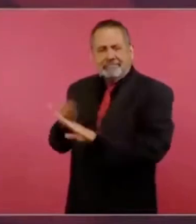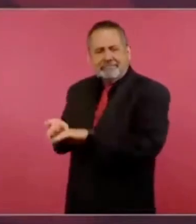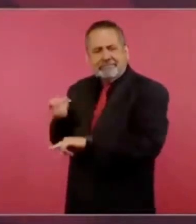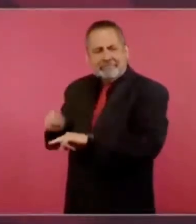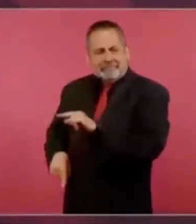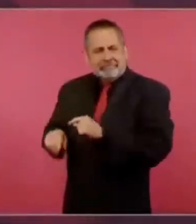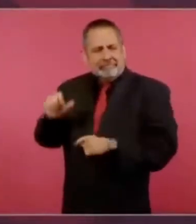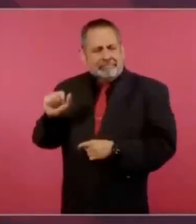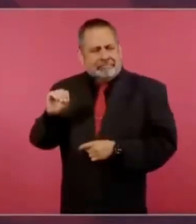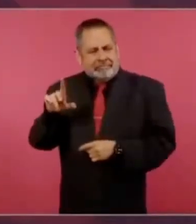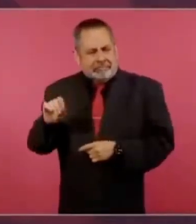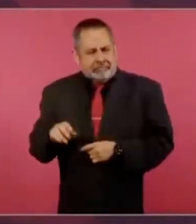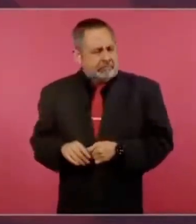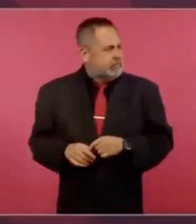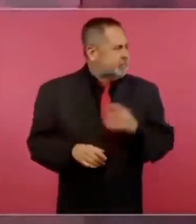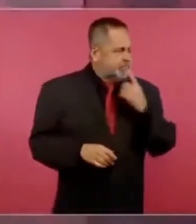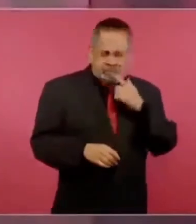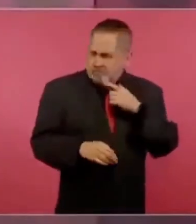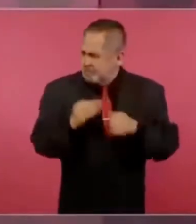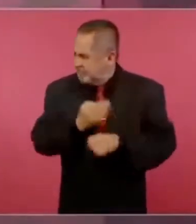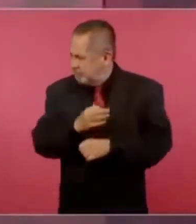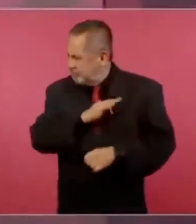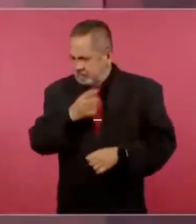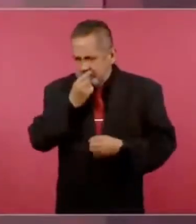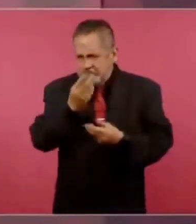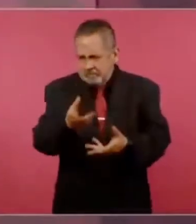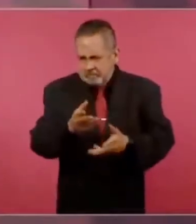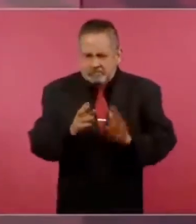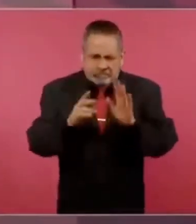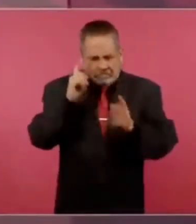porque yo creo que esto sí lo podemos decir.